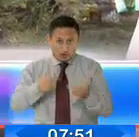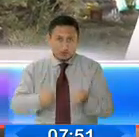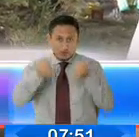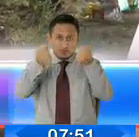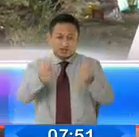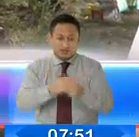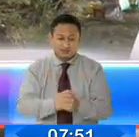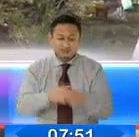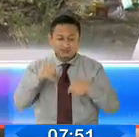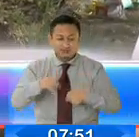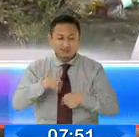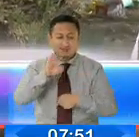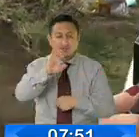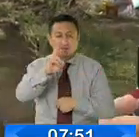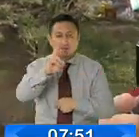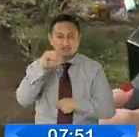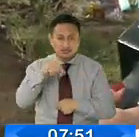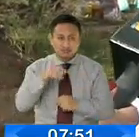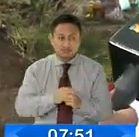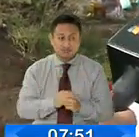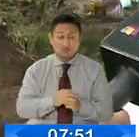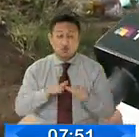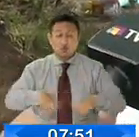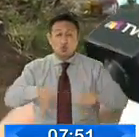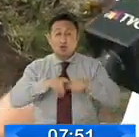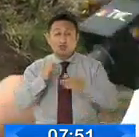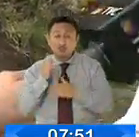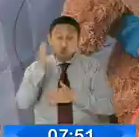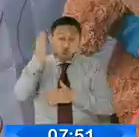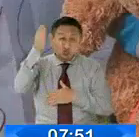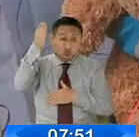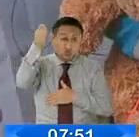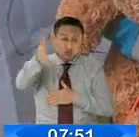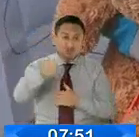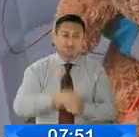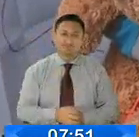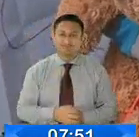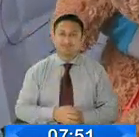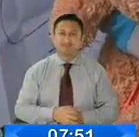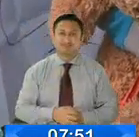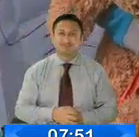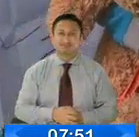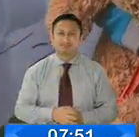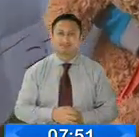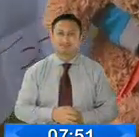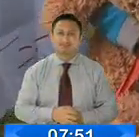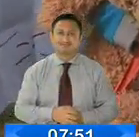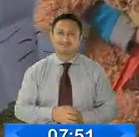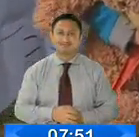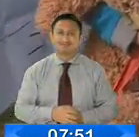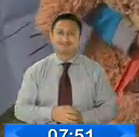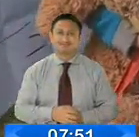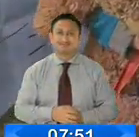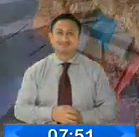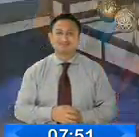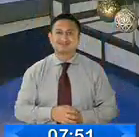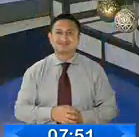de TVC llegamos a los sectores más vulnerables. En Quito informó Adriana Rojas.